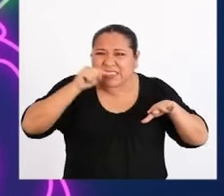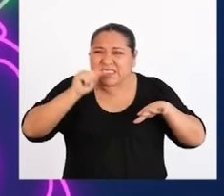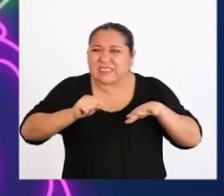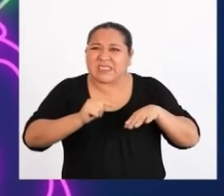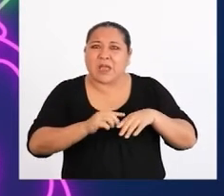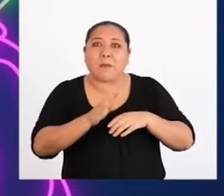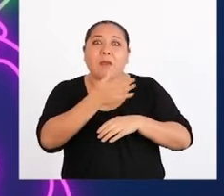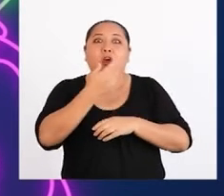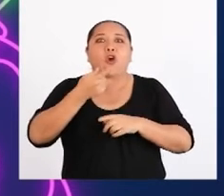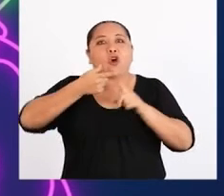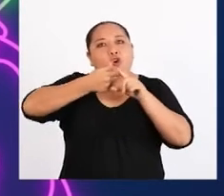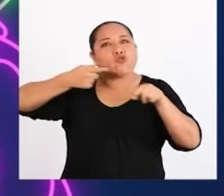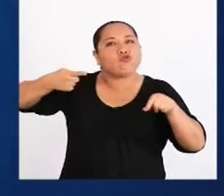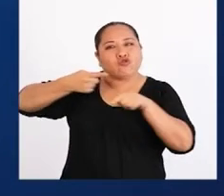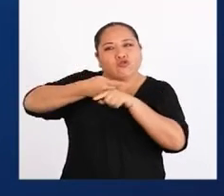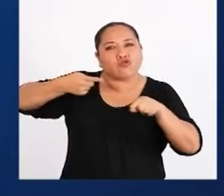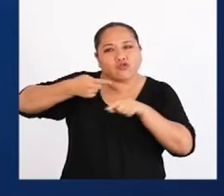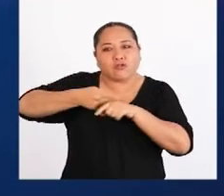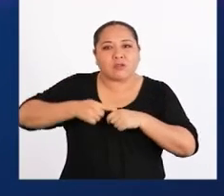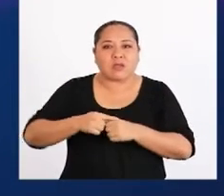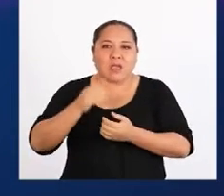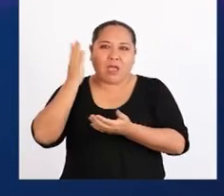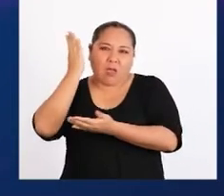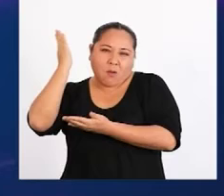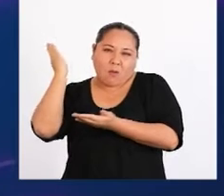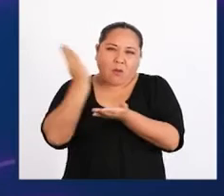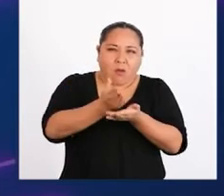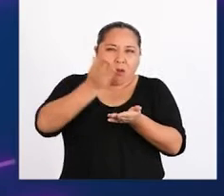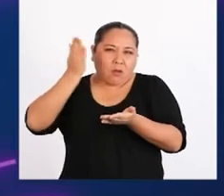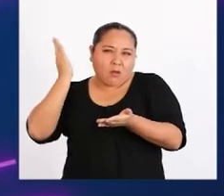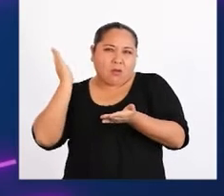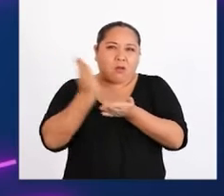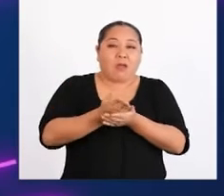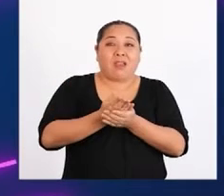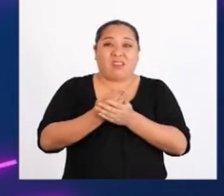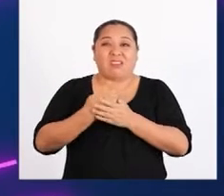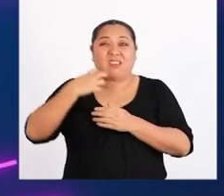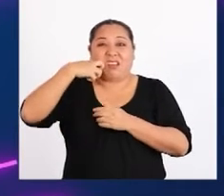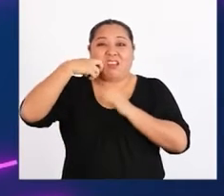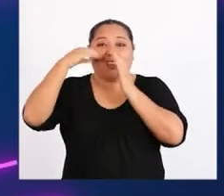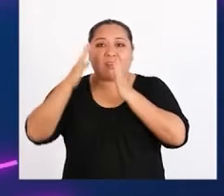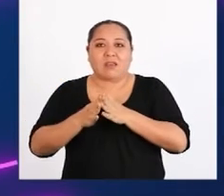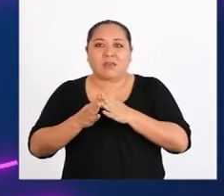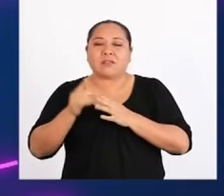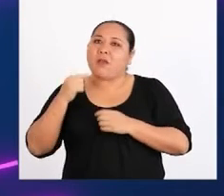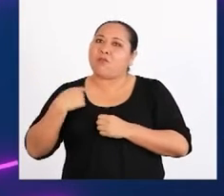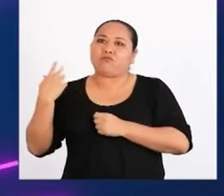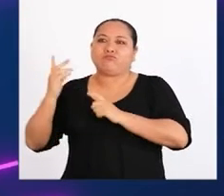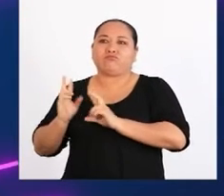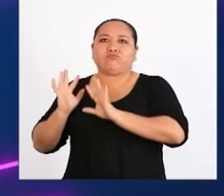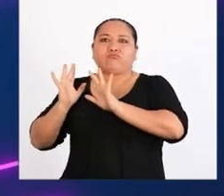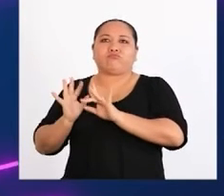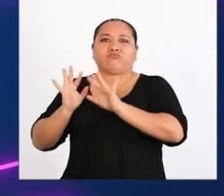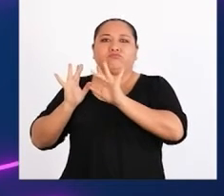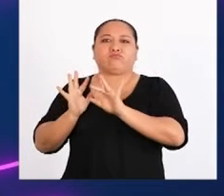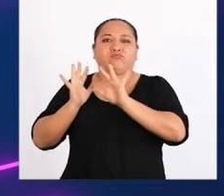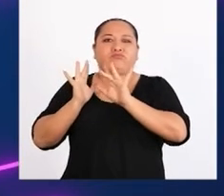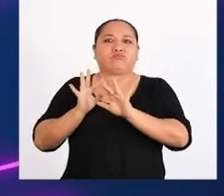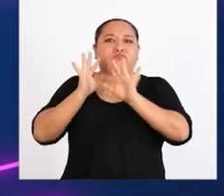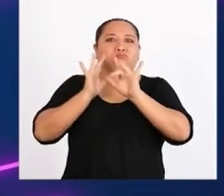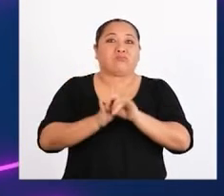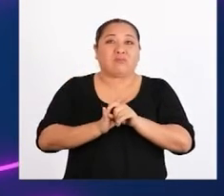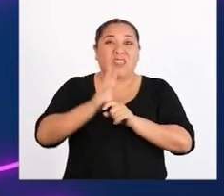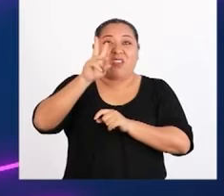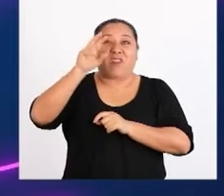los mejores cuchillos de cocina y el hacha del maestro carnicero. Así fueron armados los pocos nadadores